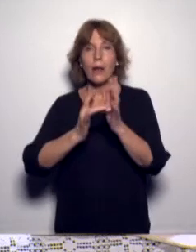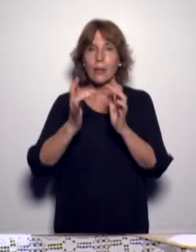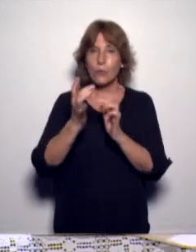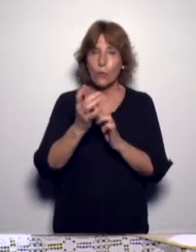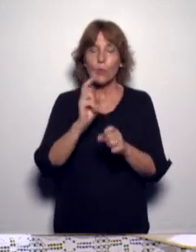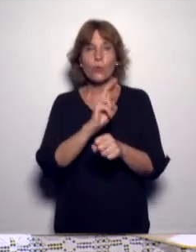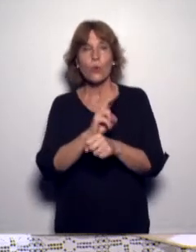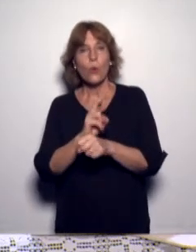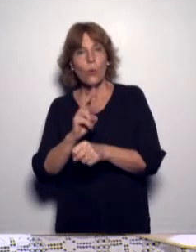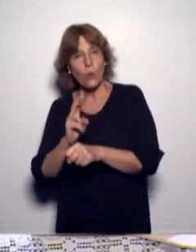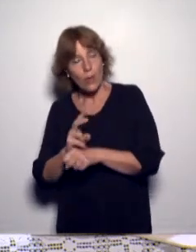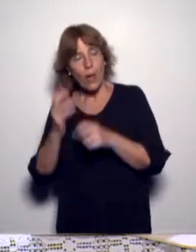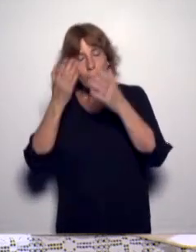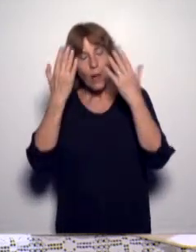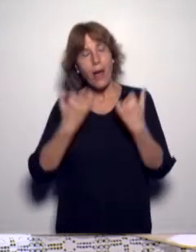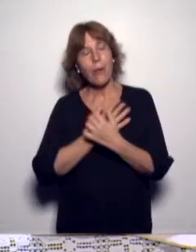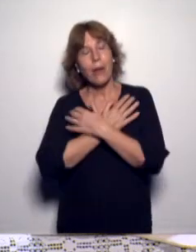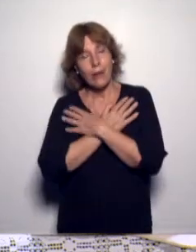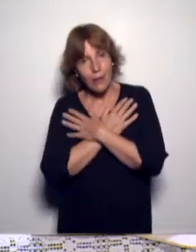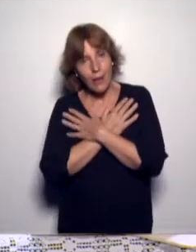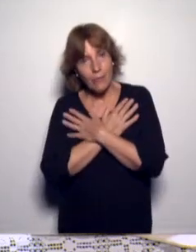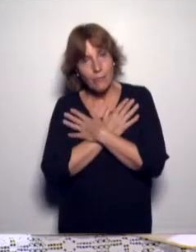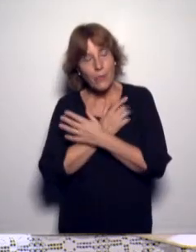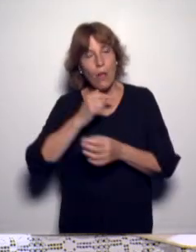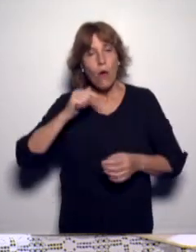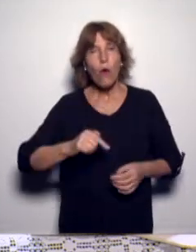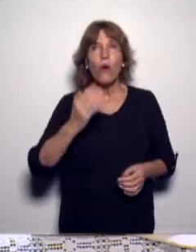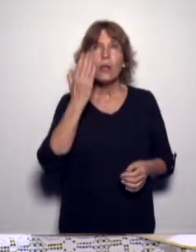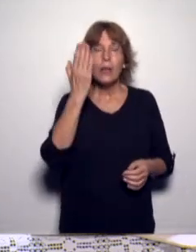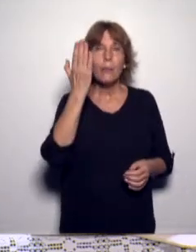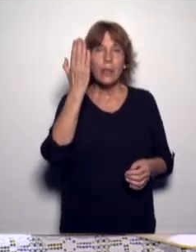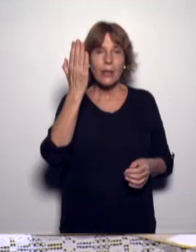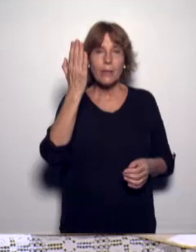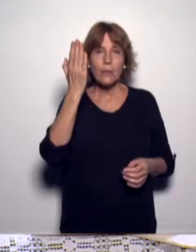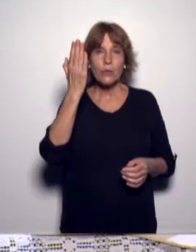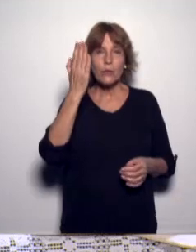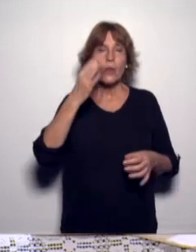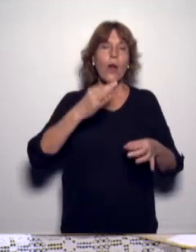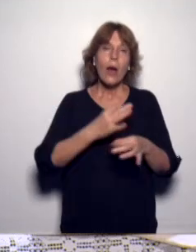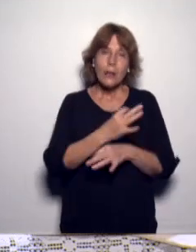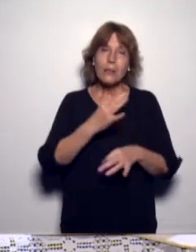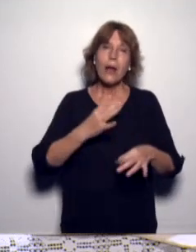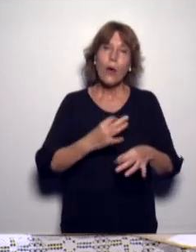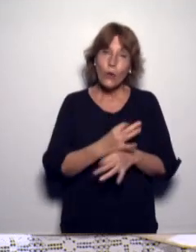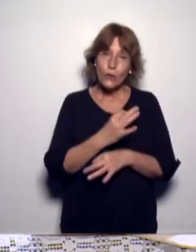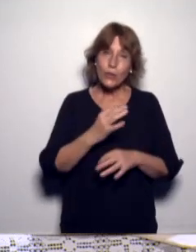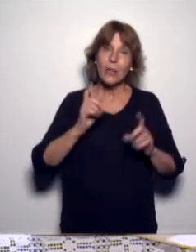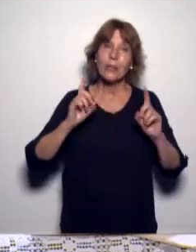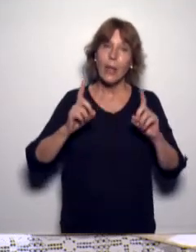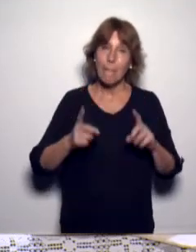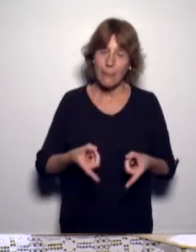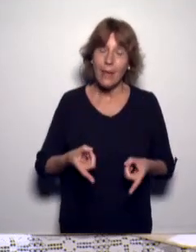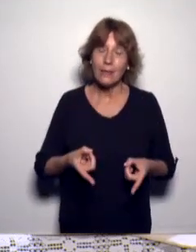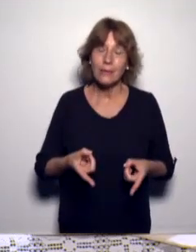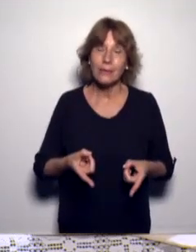ahora le tenemos que pedir a él, y Jesús va a hacer también lo que José